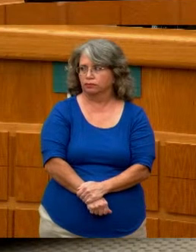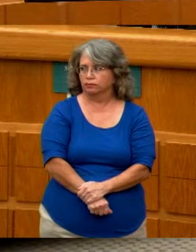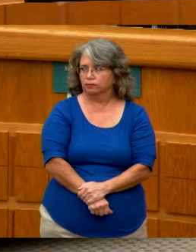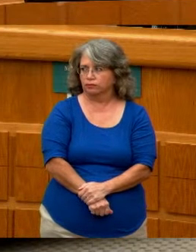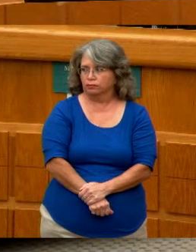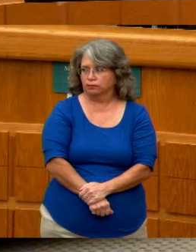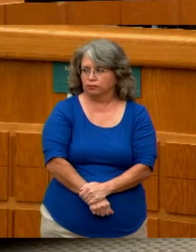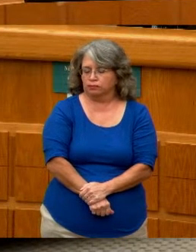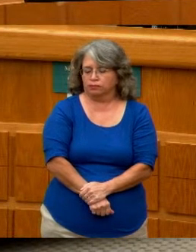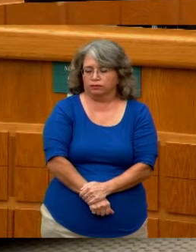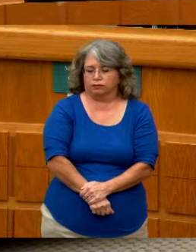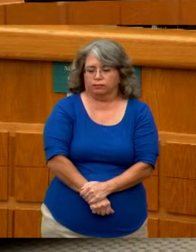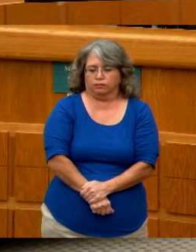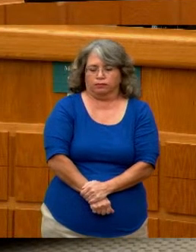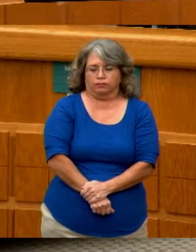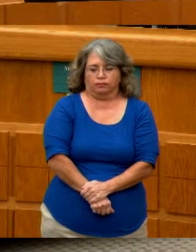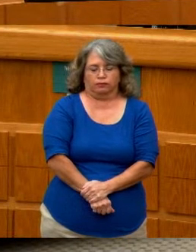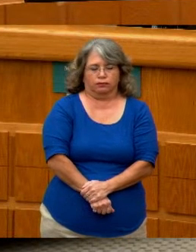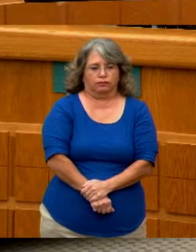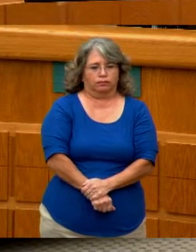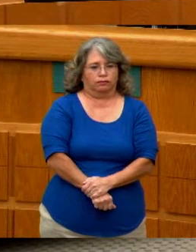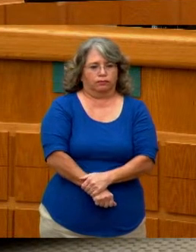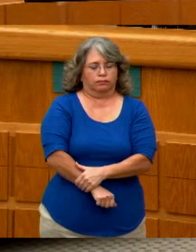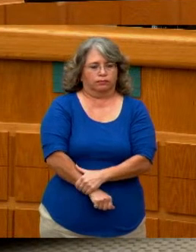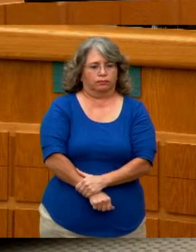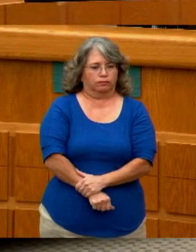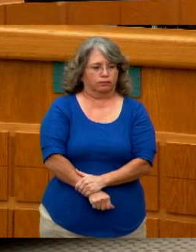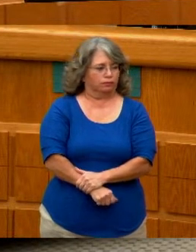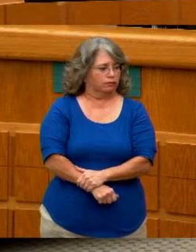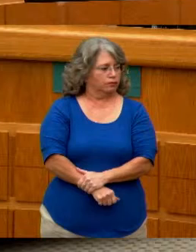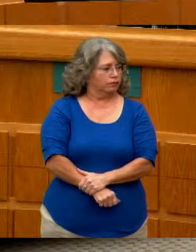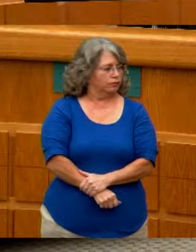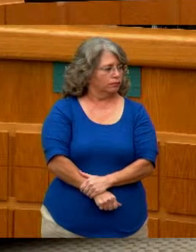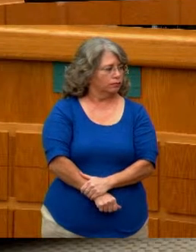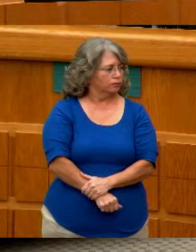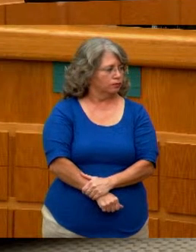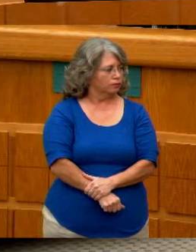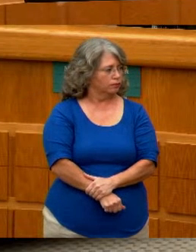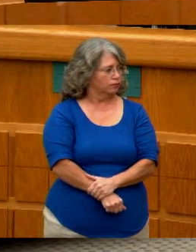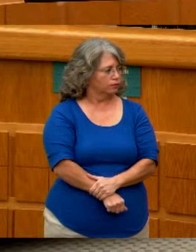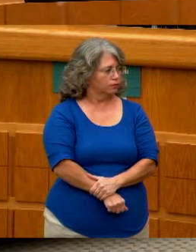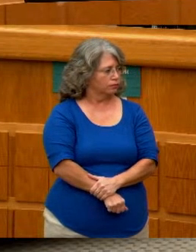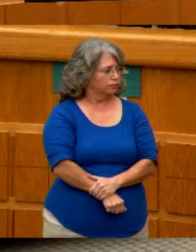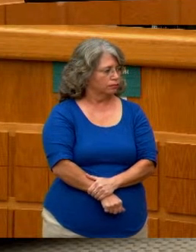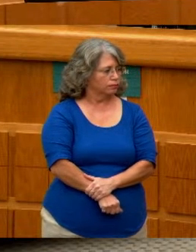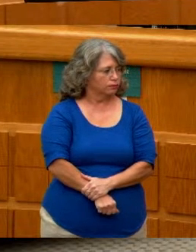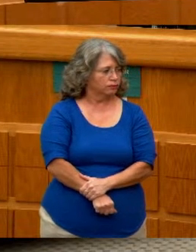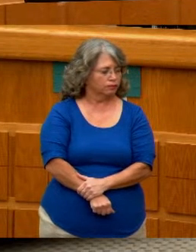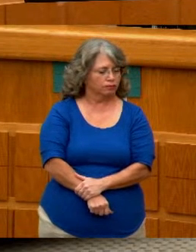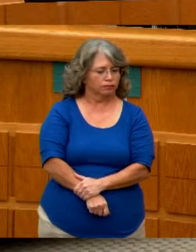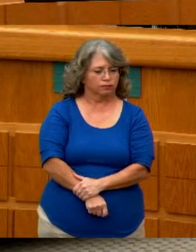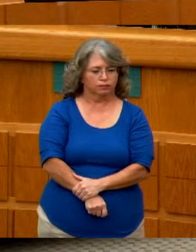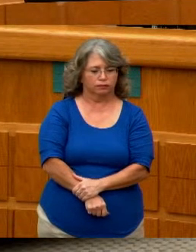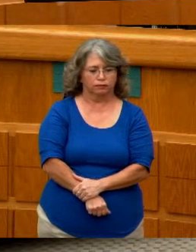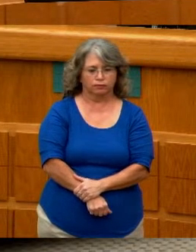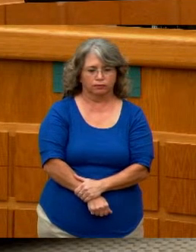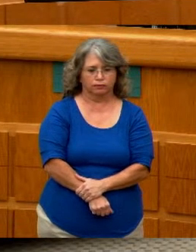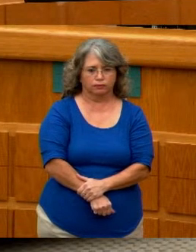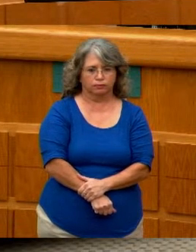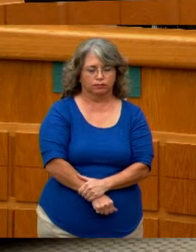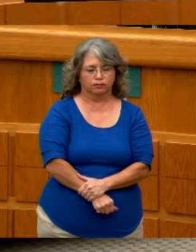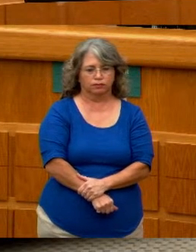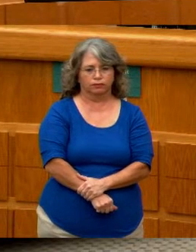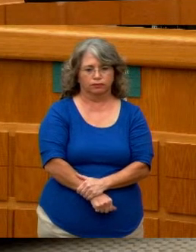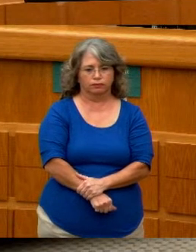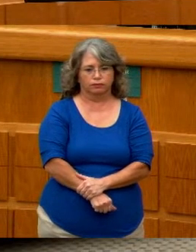Ayuntamiento de la ciudad de Corpus Christi. El ganador debe obtener más del 50% de los votos para obtener esa posición. La votación por adelantado se va a llevar